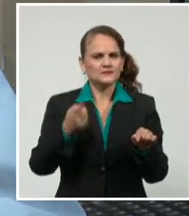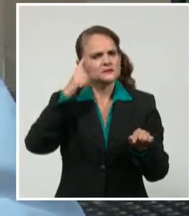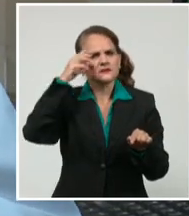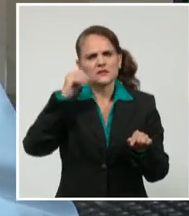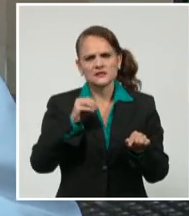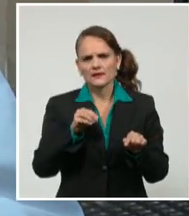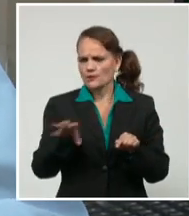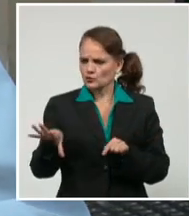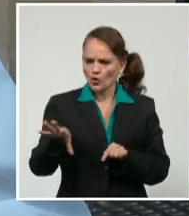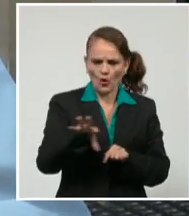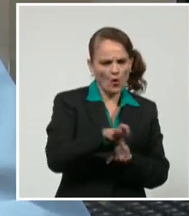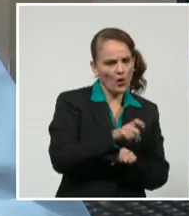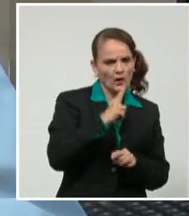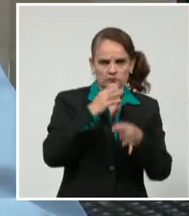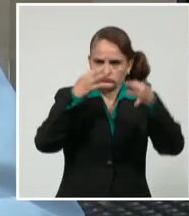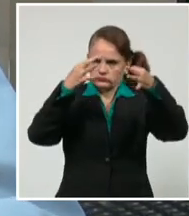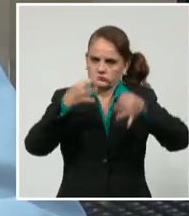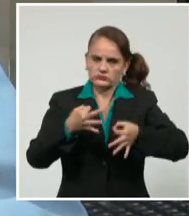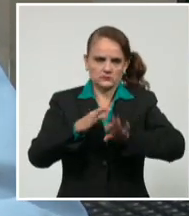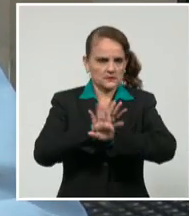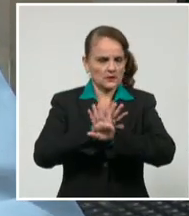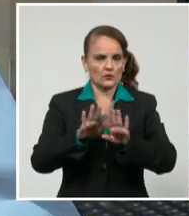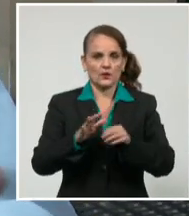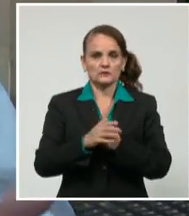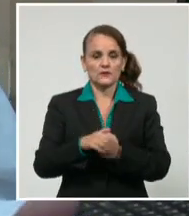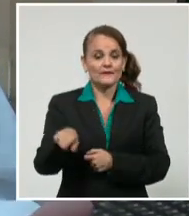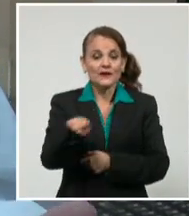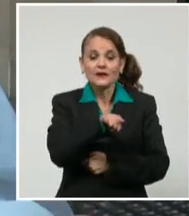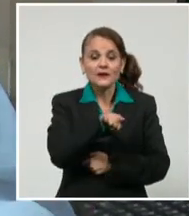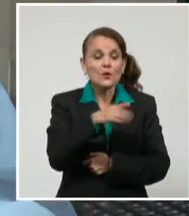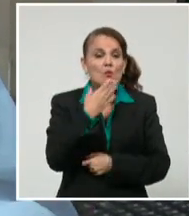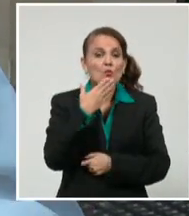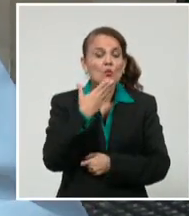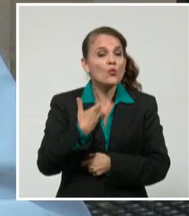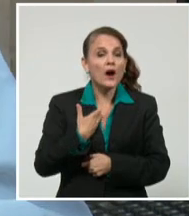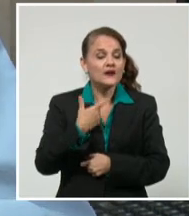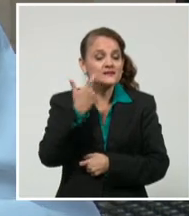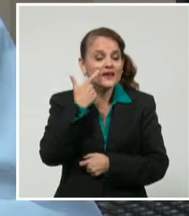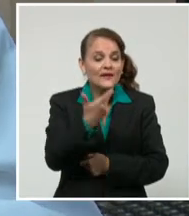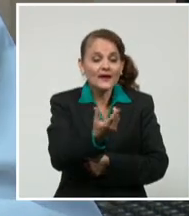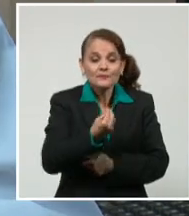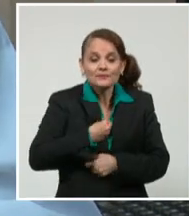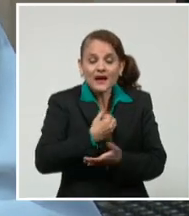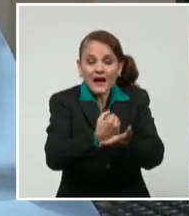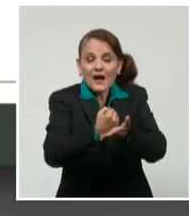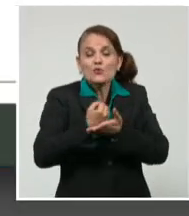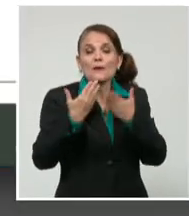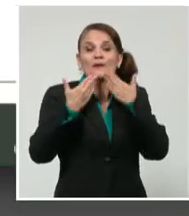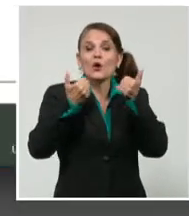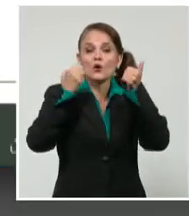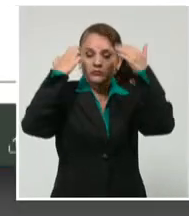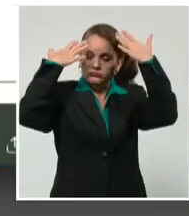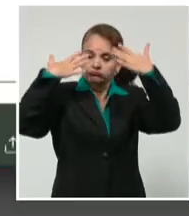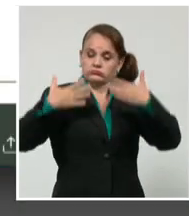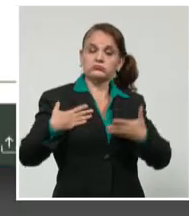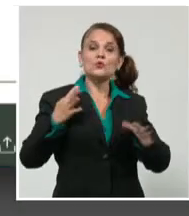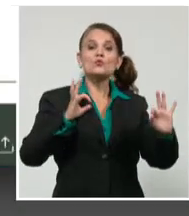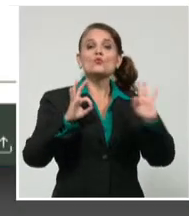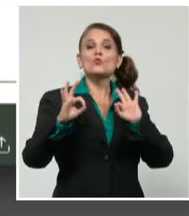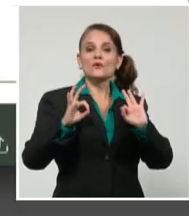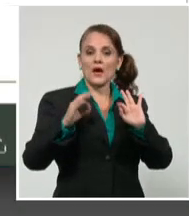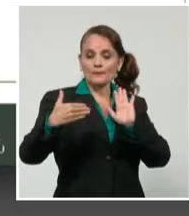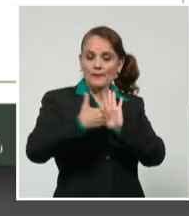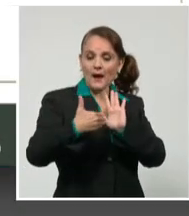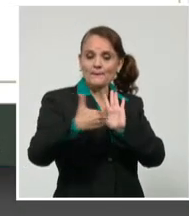y por lo tanto ahora el reto está en ver cuál es la que despierta mejor el sistema inmune para con esa seguir hacia adelante. Según el sitio web